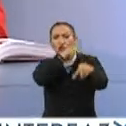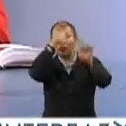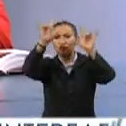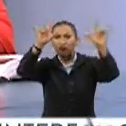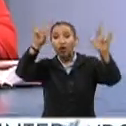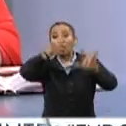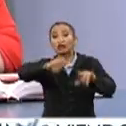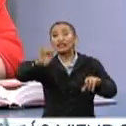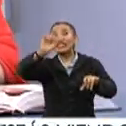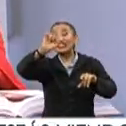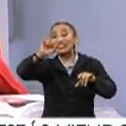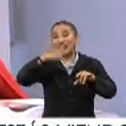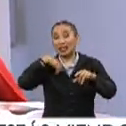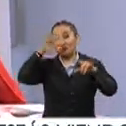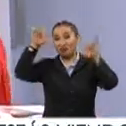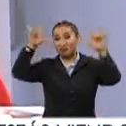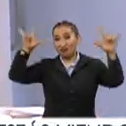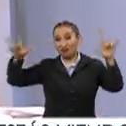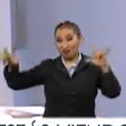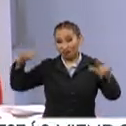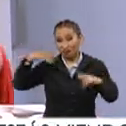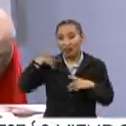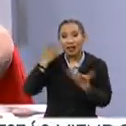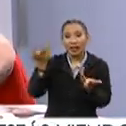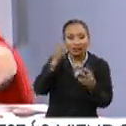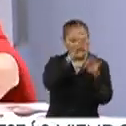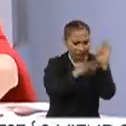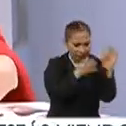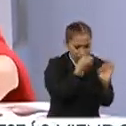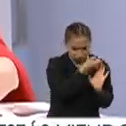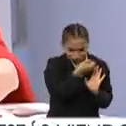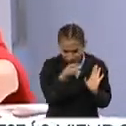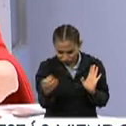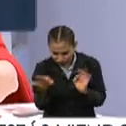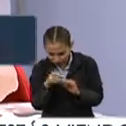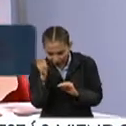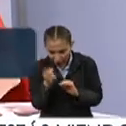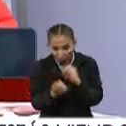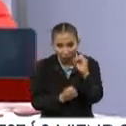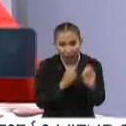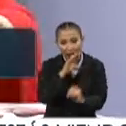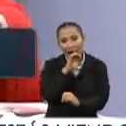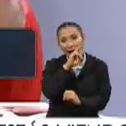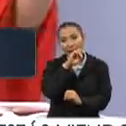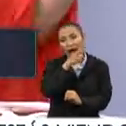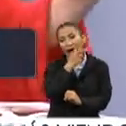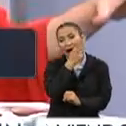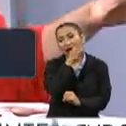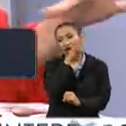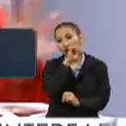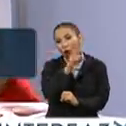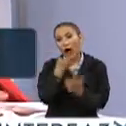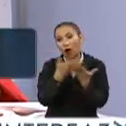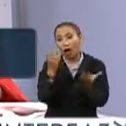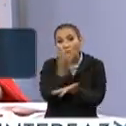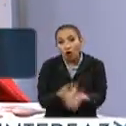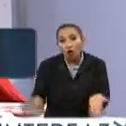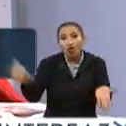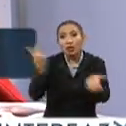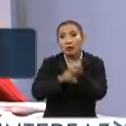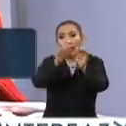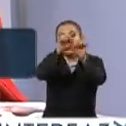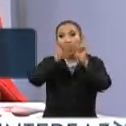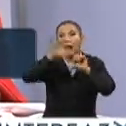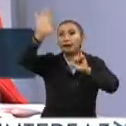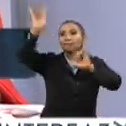casi 260 piezas, después de haber tenido una curaduría muy acotada respecto de la obra de Caravaggio. Ahora Nahui Olin se nos multiplica por toda la sala